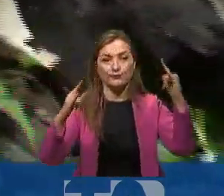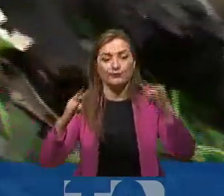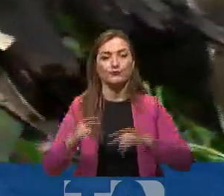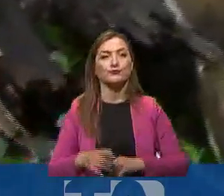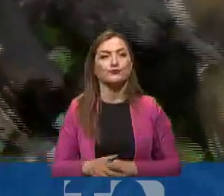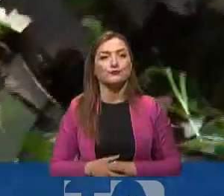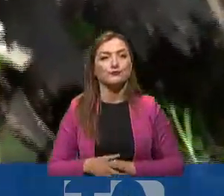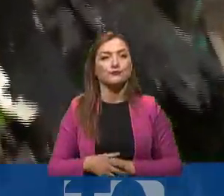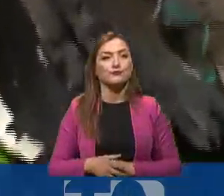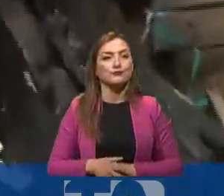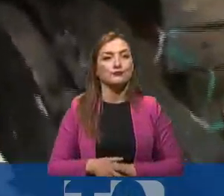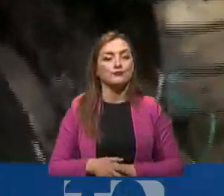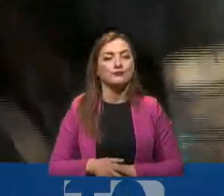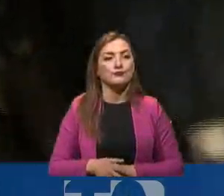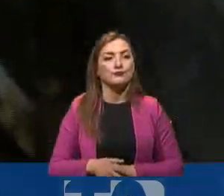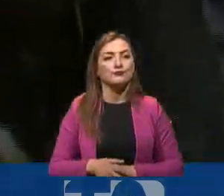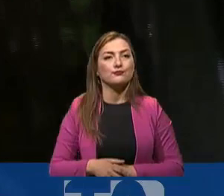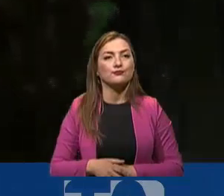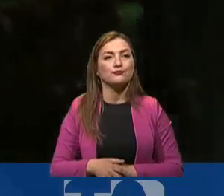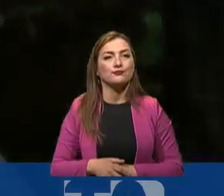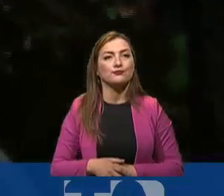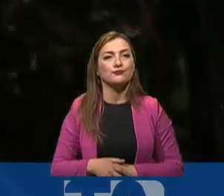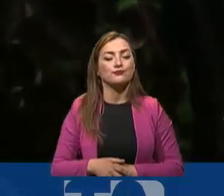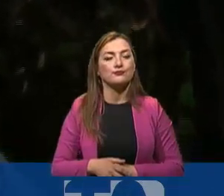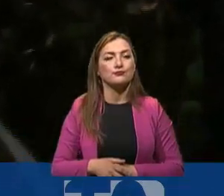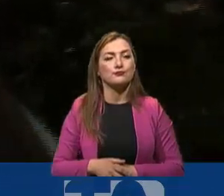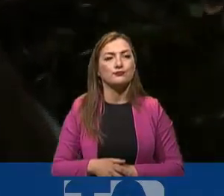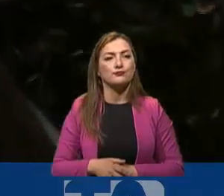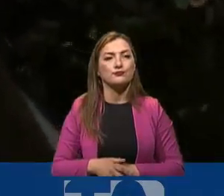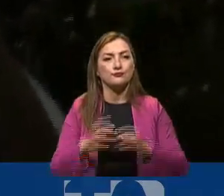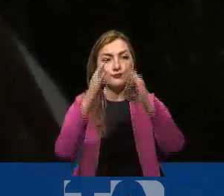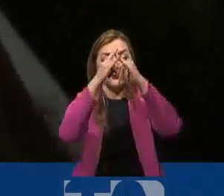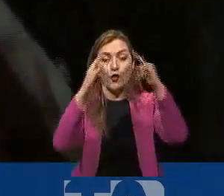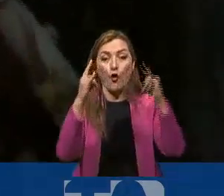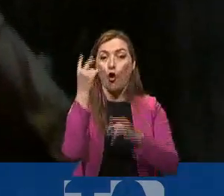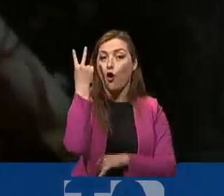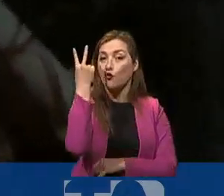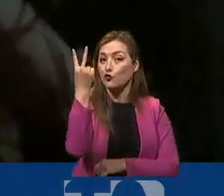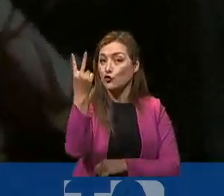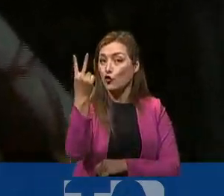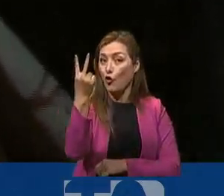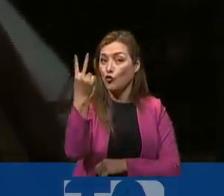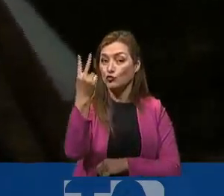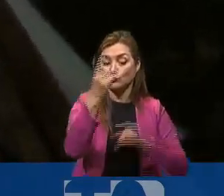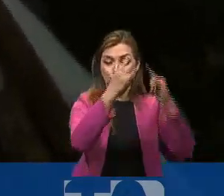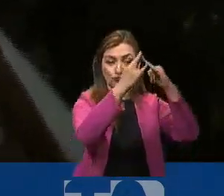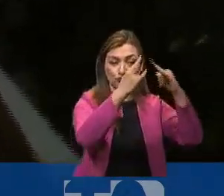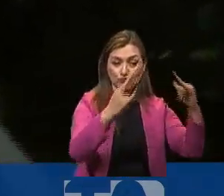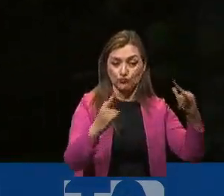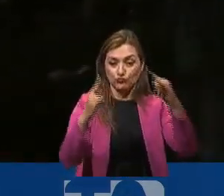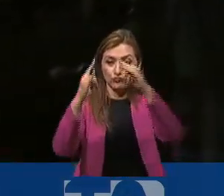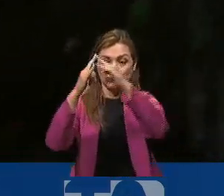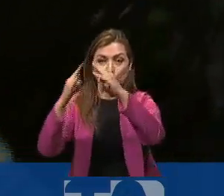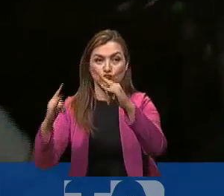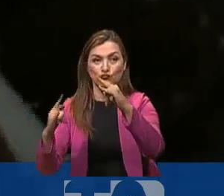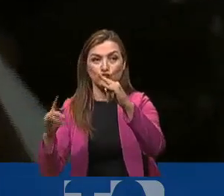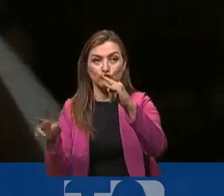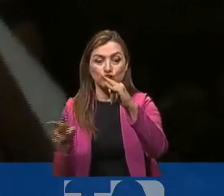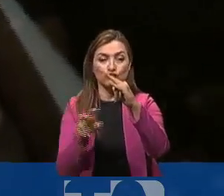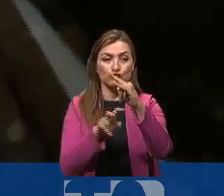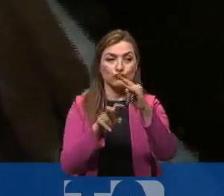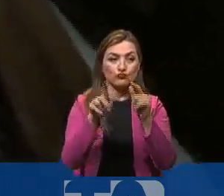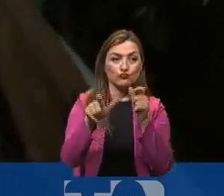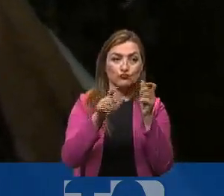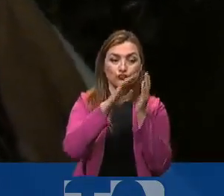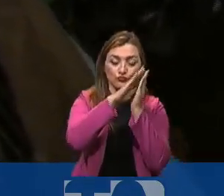en medio de los bosques. Hemos encontrado en este bosque dos de estas covachas donde, como les indicamos, pernoctan